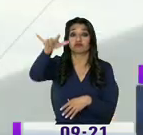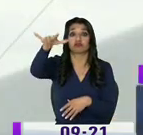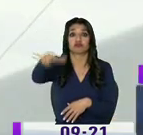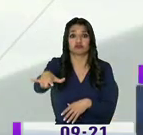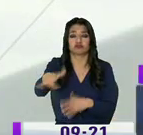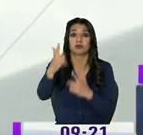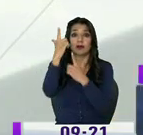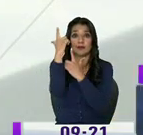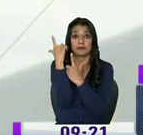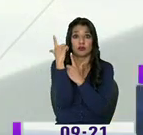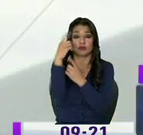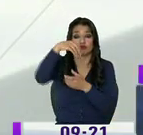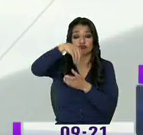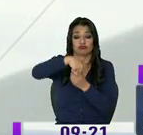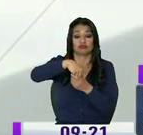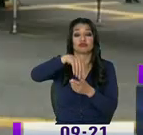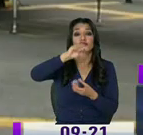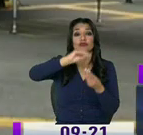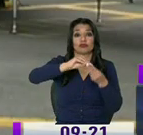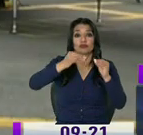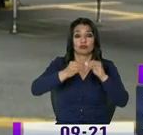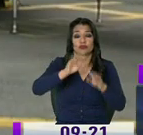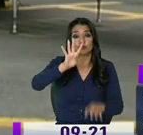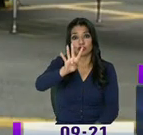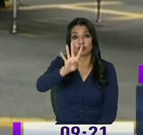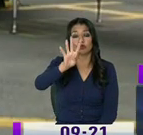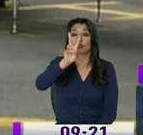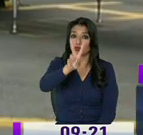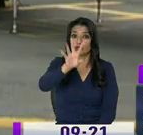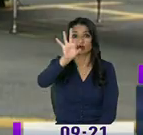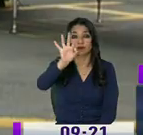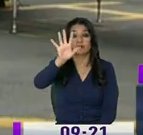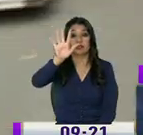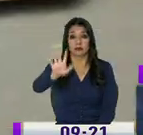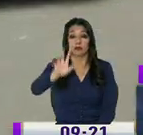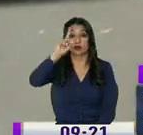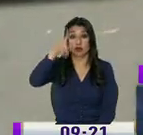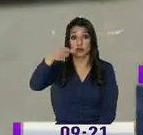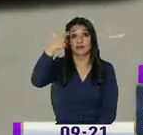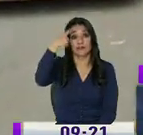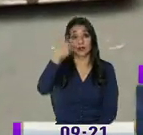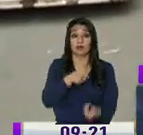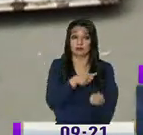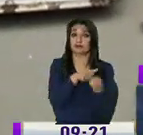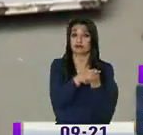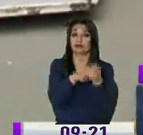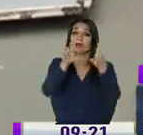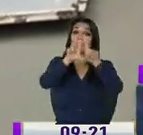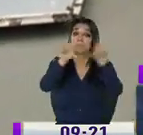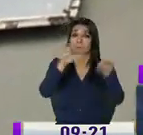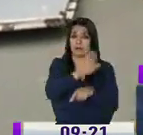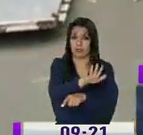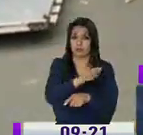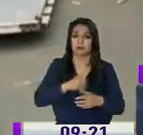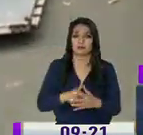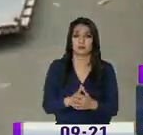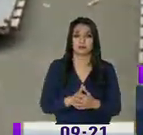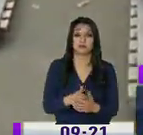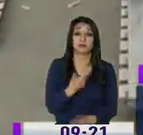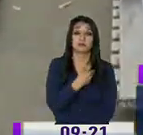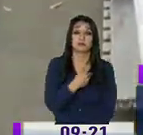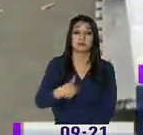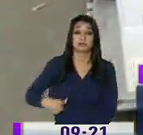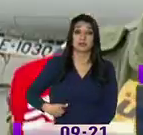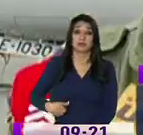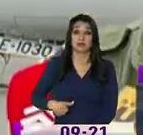avión caza 295. Una asistencia que el gobierno concede a la empresa privada. La presidencia de la República es la